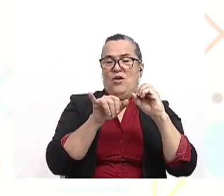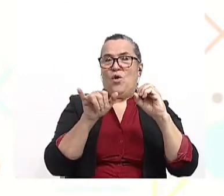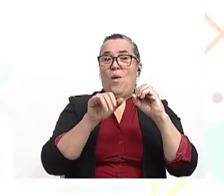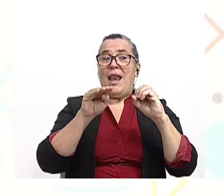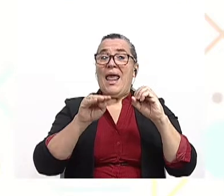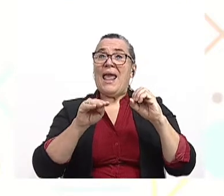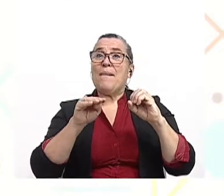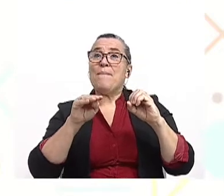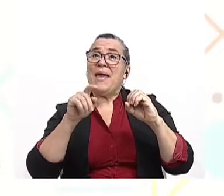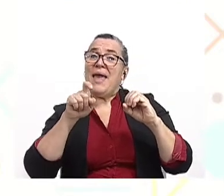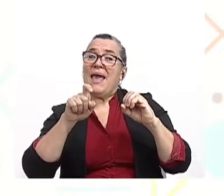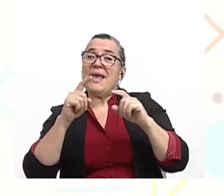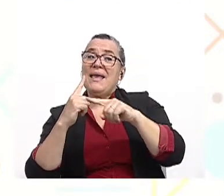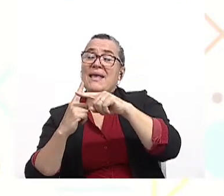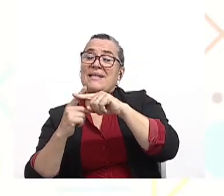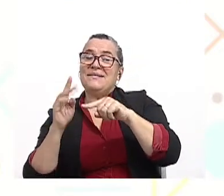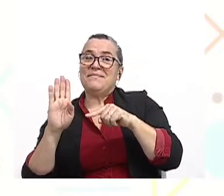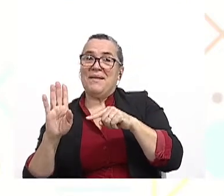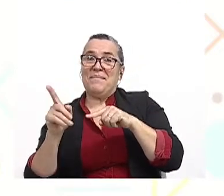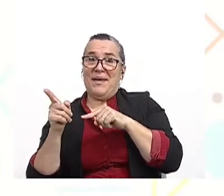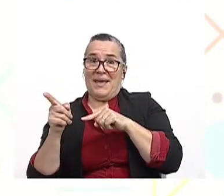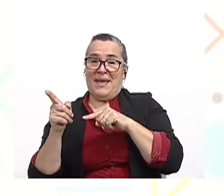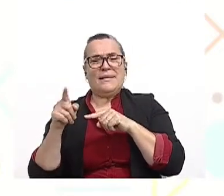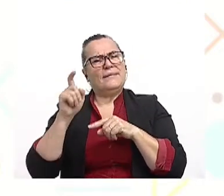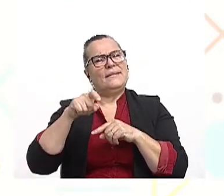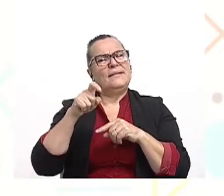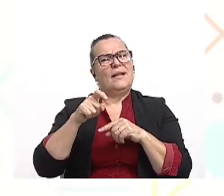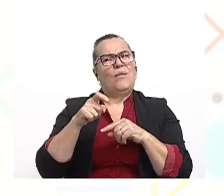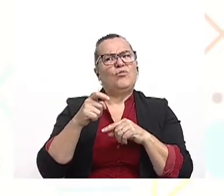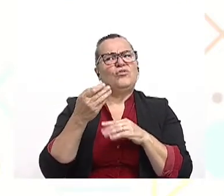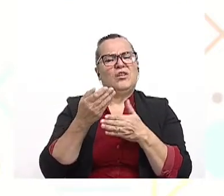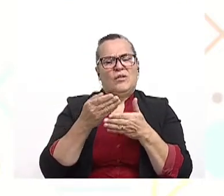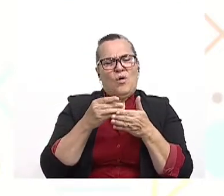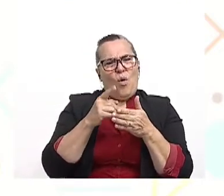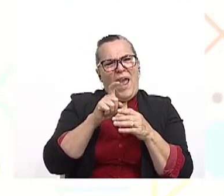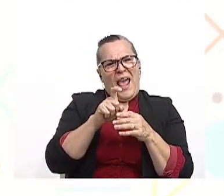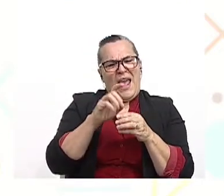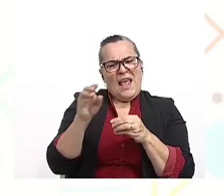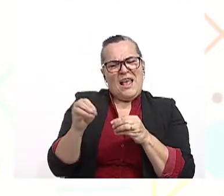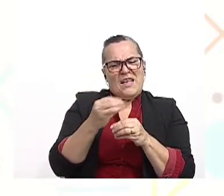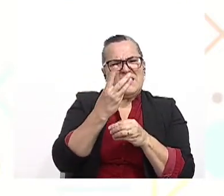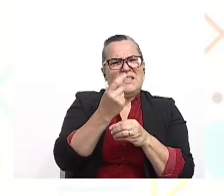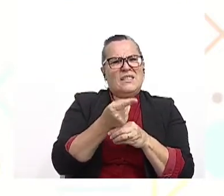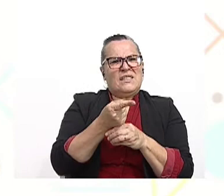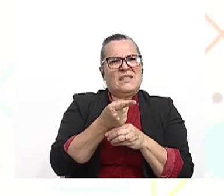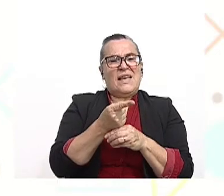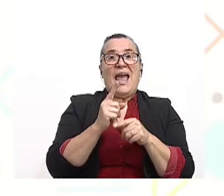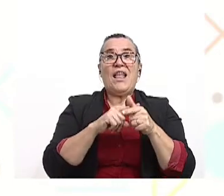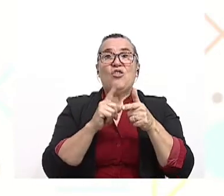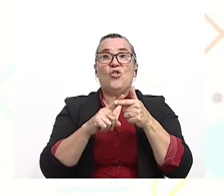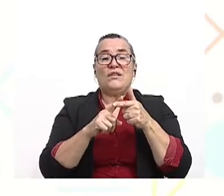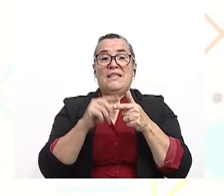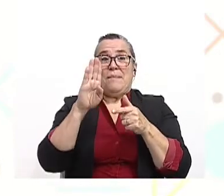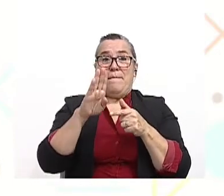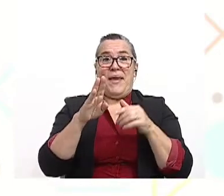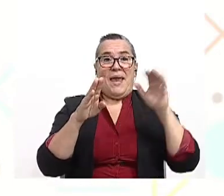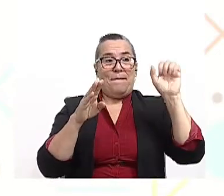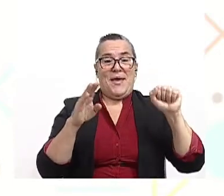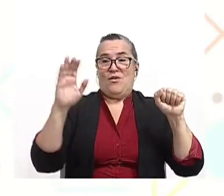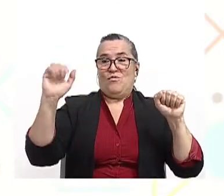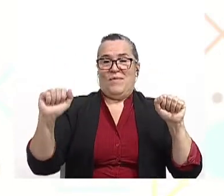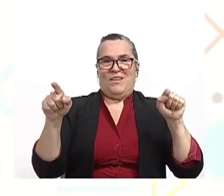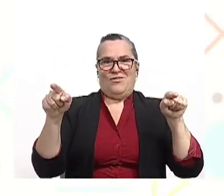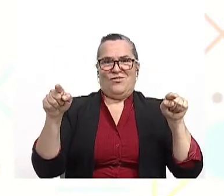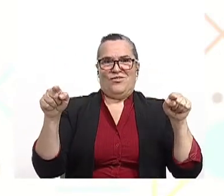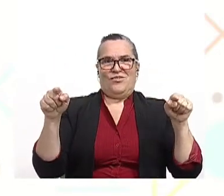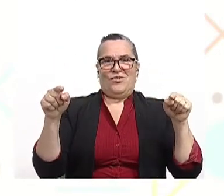a mx más b. Necesitamos despejar x. Entonces vamos a restar b en ambos lados de la igualdad